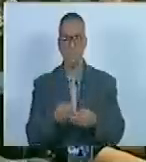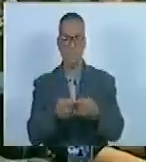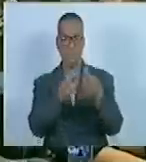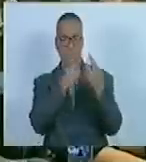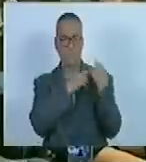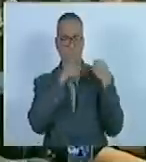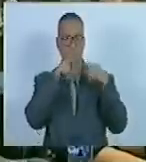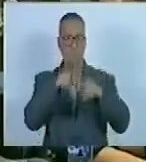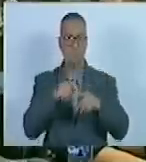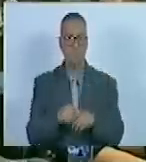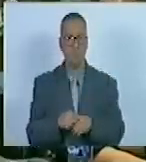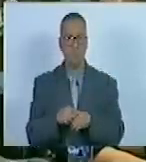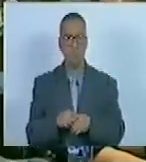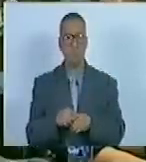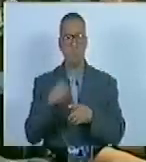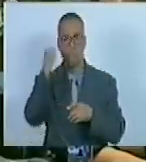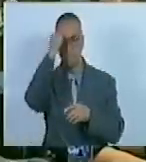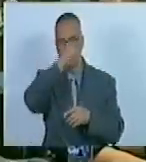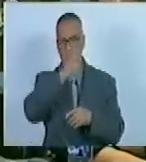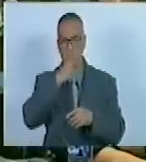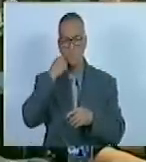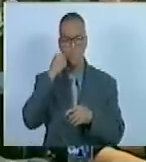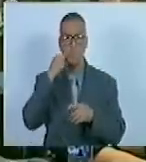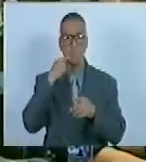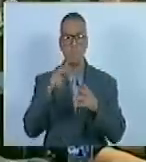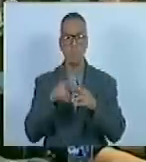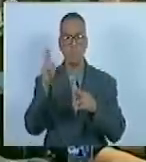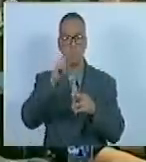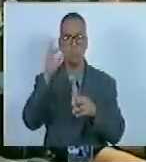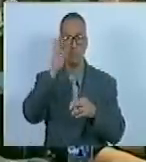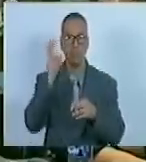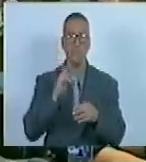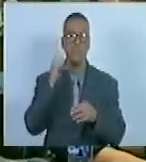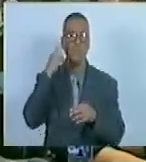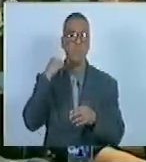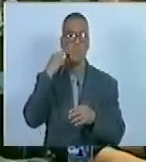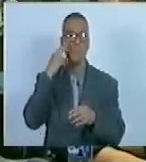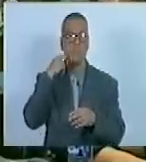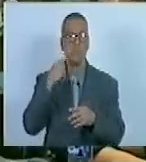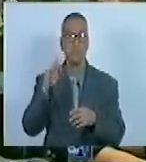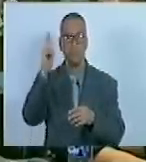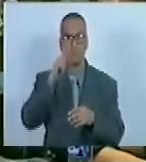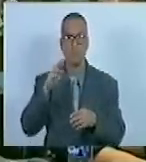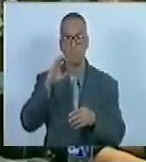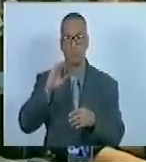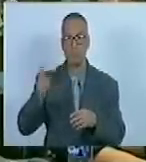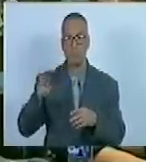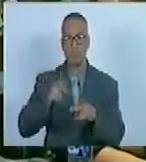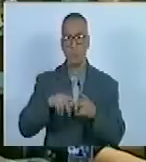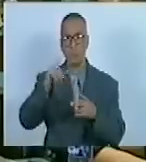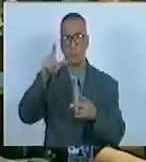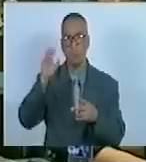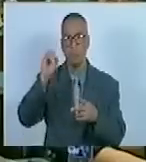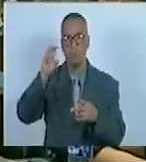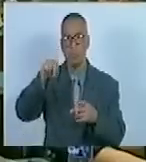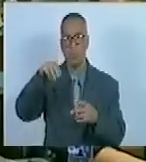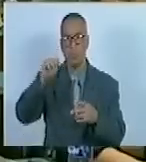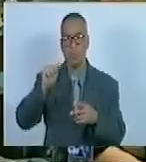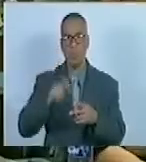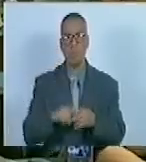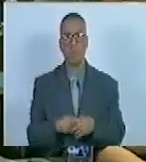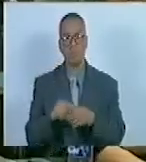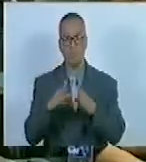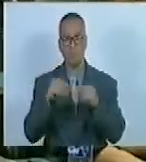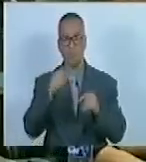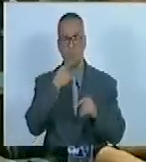representados en África, particularmente en la República Federal de Nigeria, en la República de Chad, Sierra Leona y Liberia.